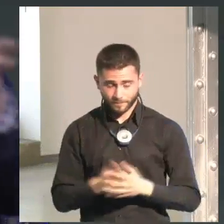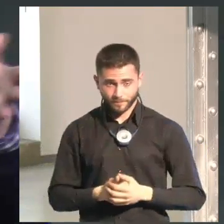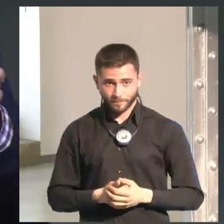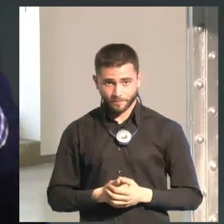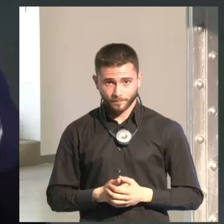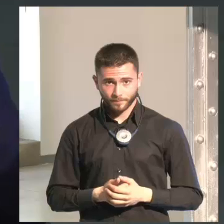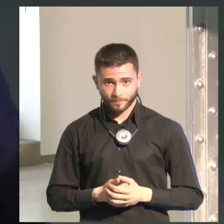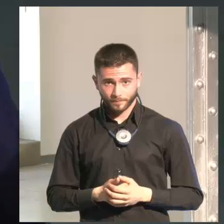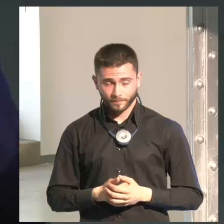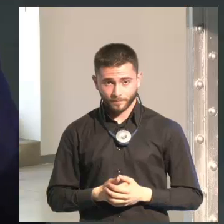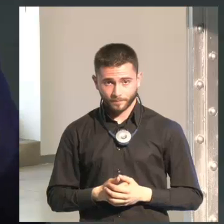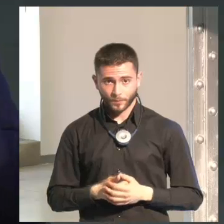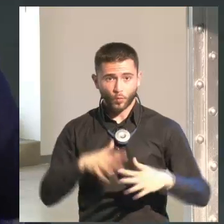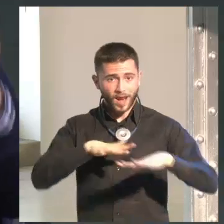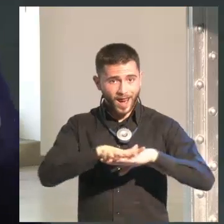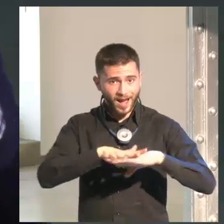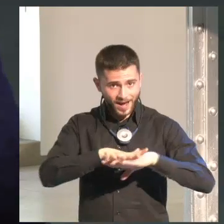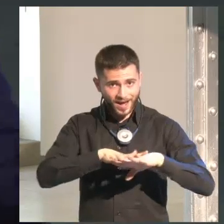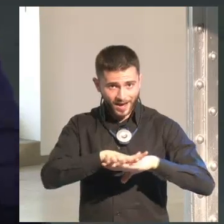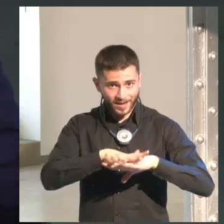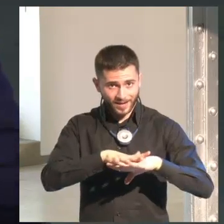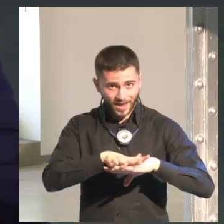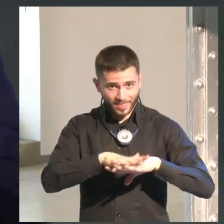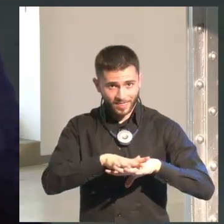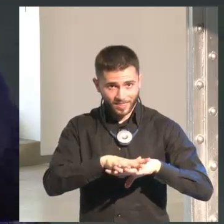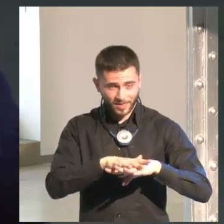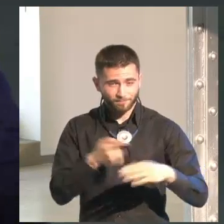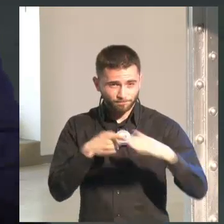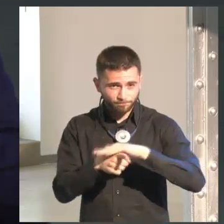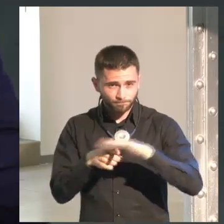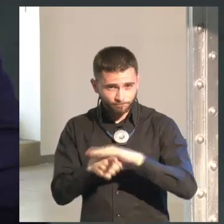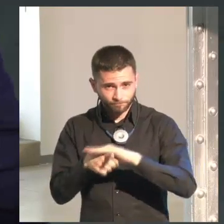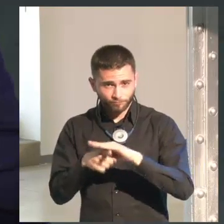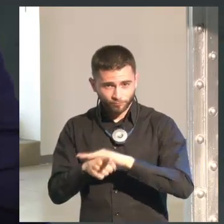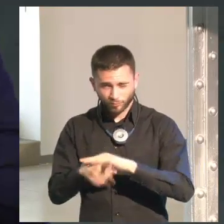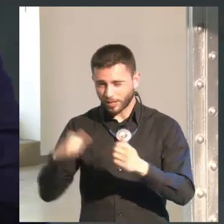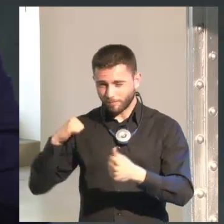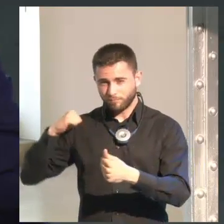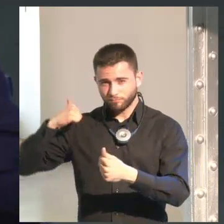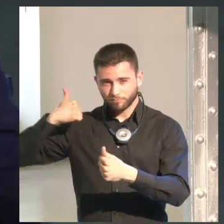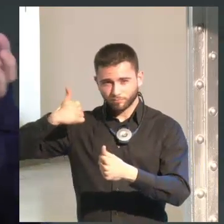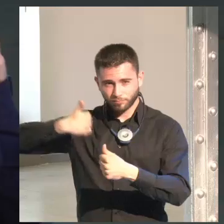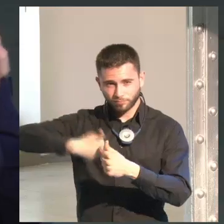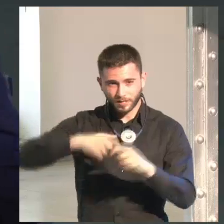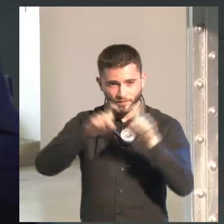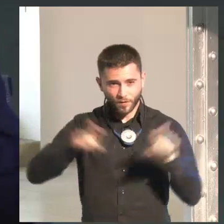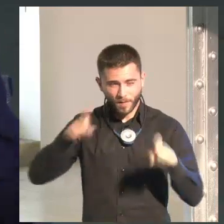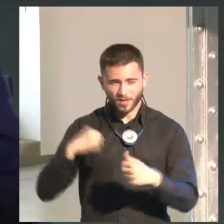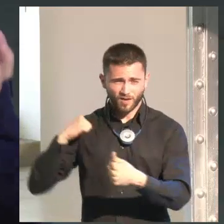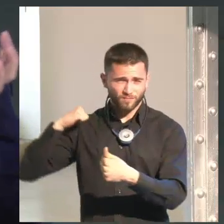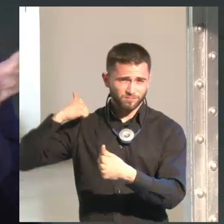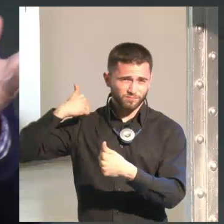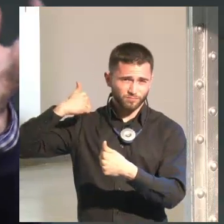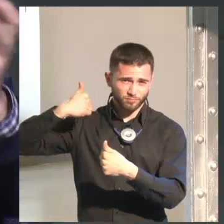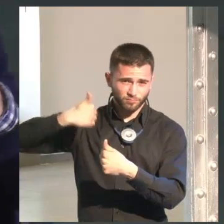sea, pensamos que una red tiene que ser interoperable, es decir, los que lleváis ya varios años en el mundo de la informática, pues sabréis que esto